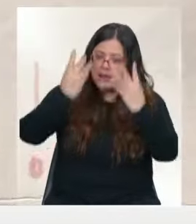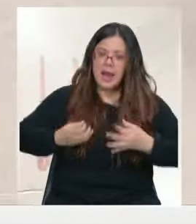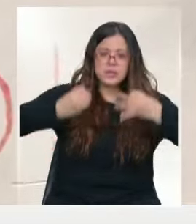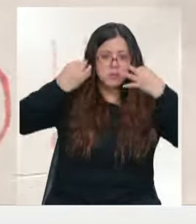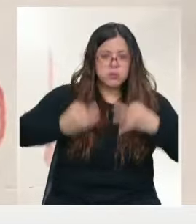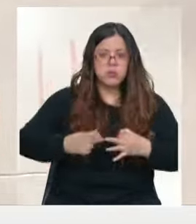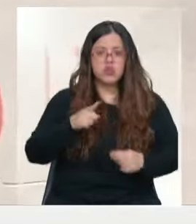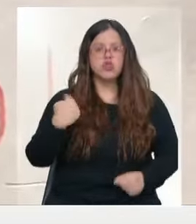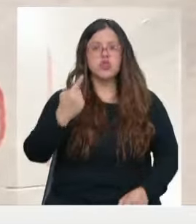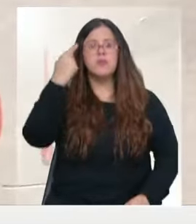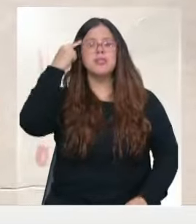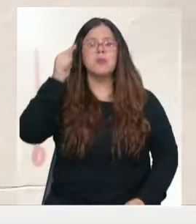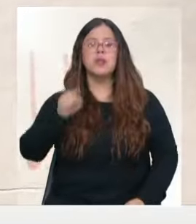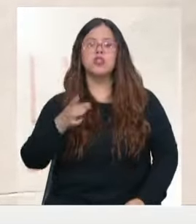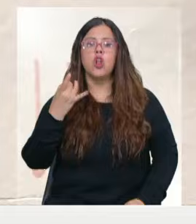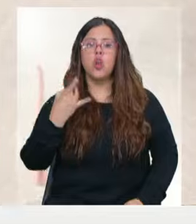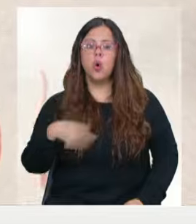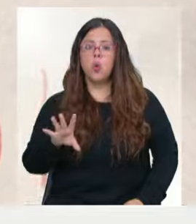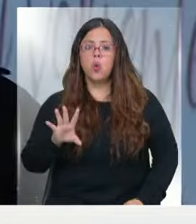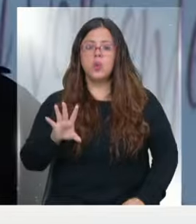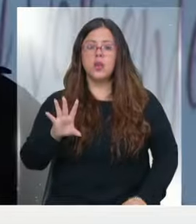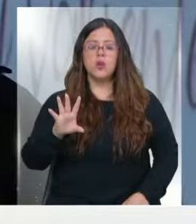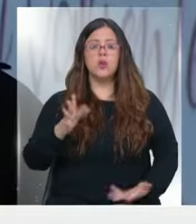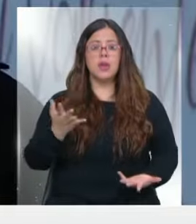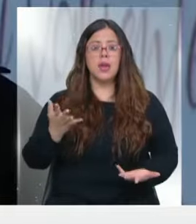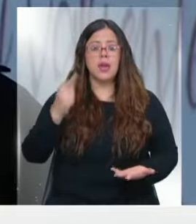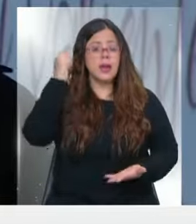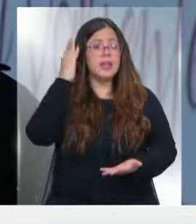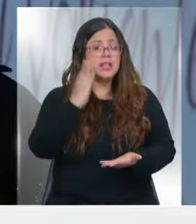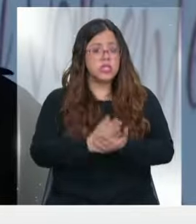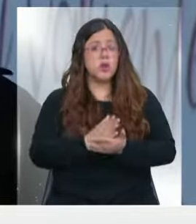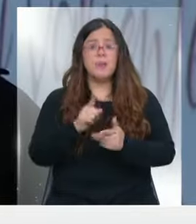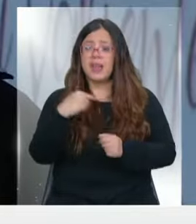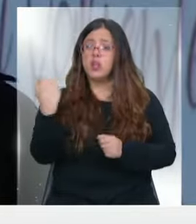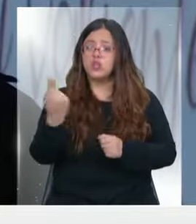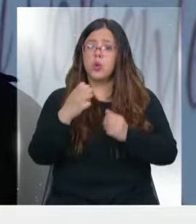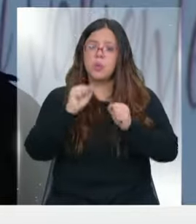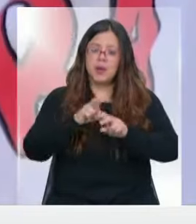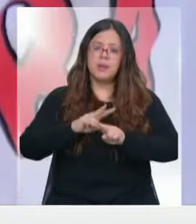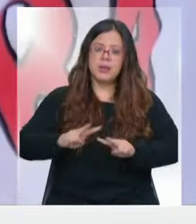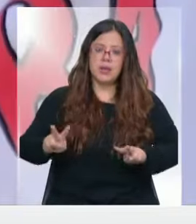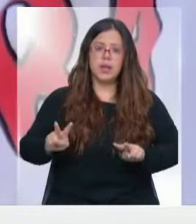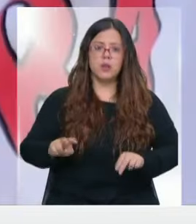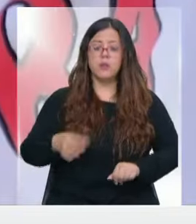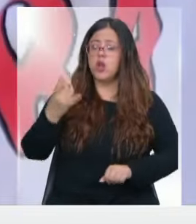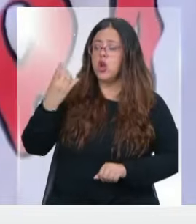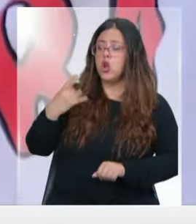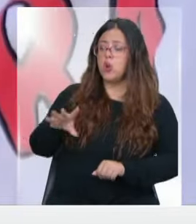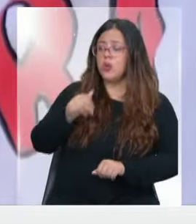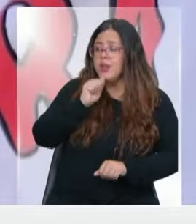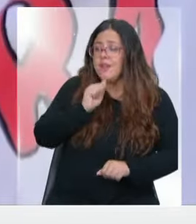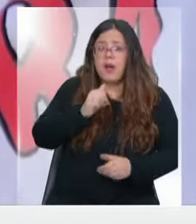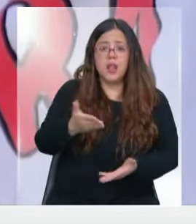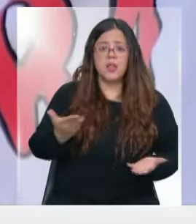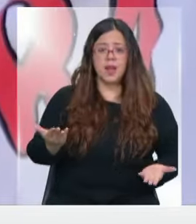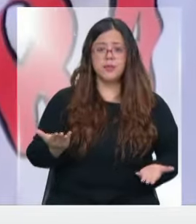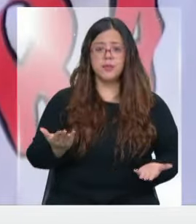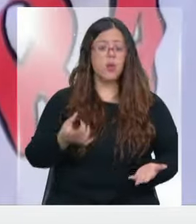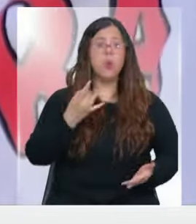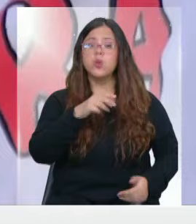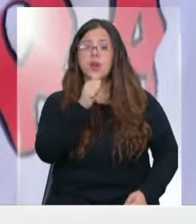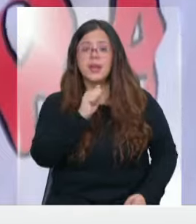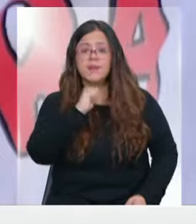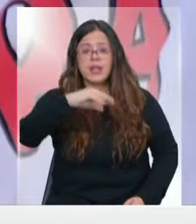porque creemos que es la única medida en que nosotros vamos a estar tranquilos. Es lo único que nos queda. Es lo único que nos